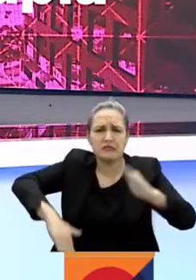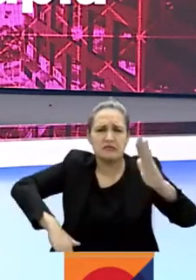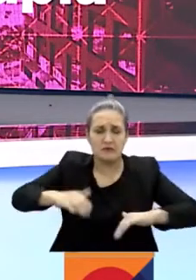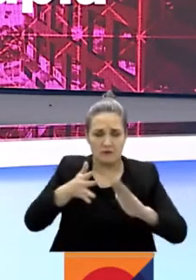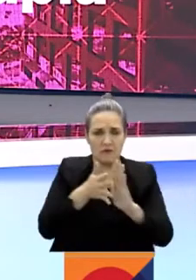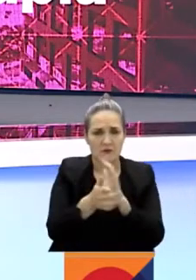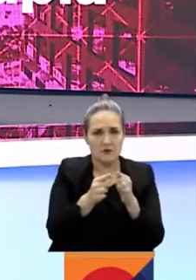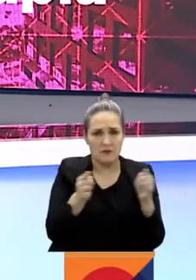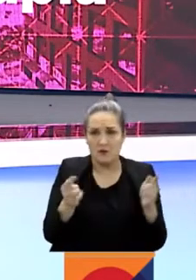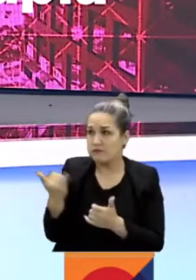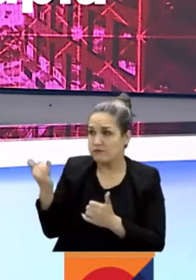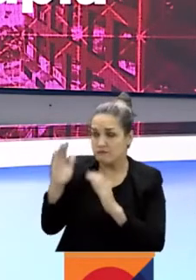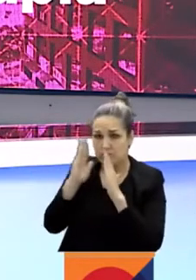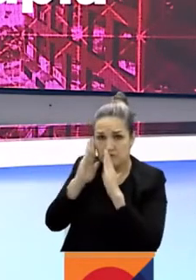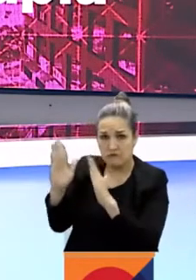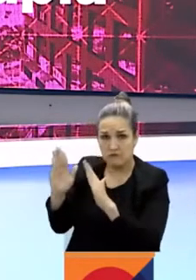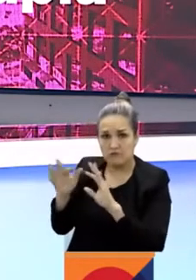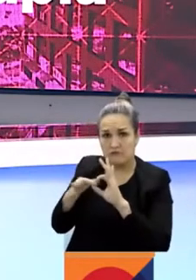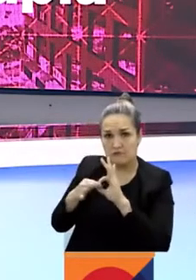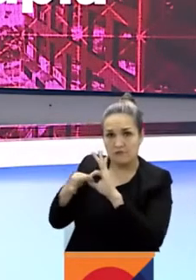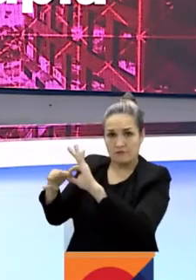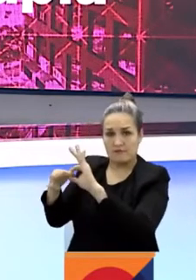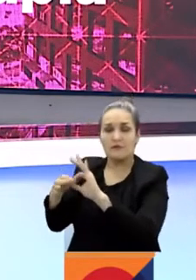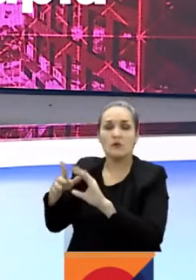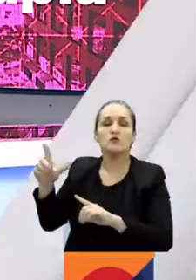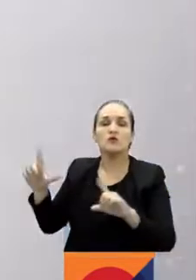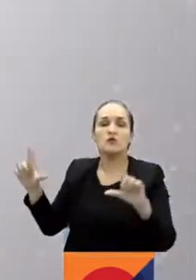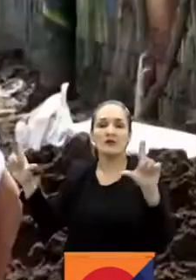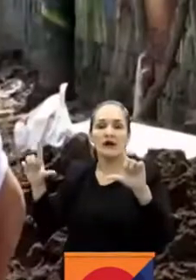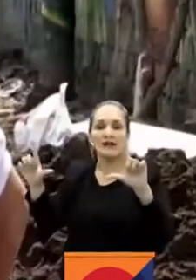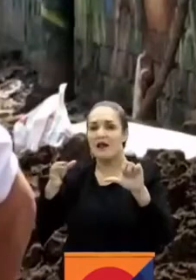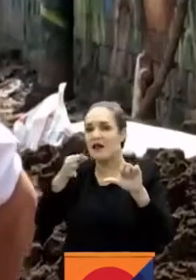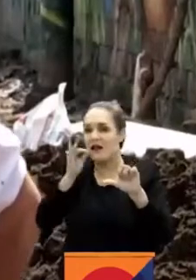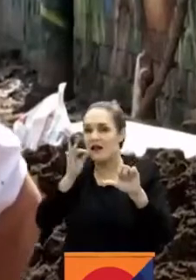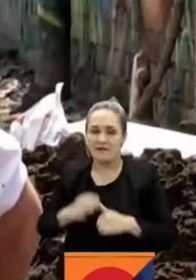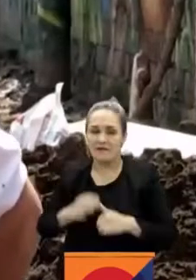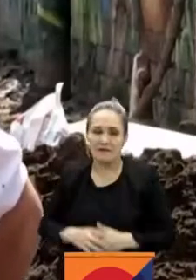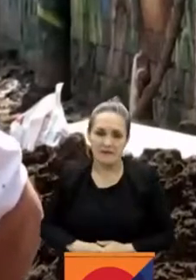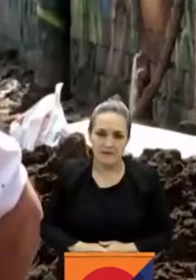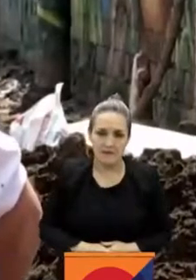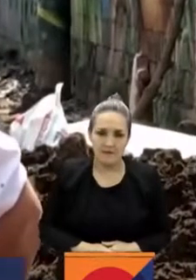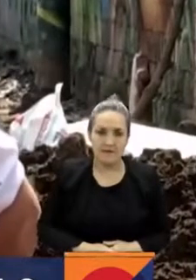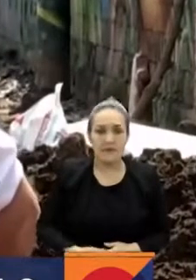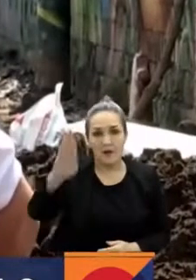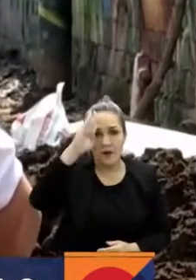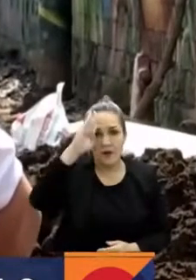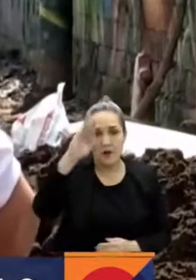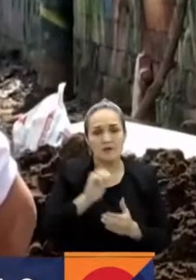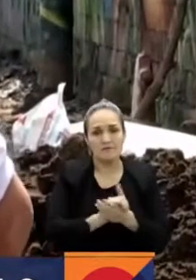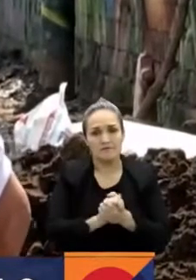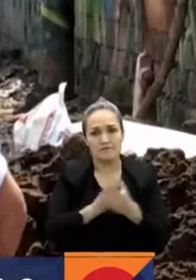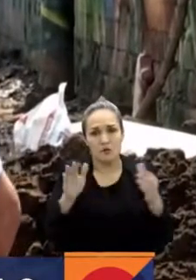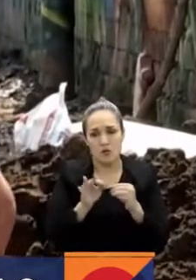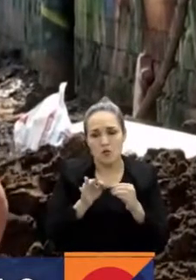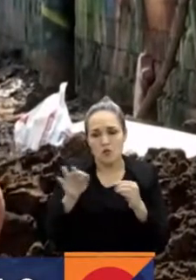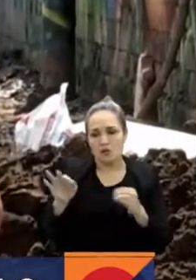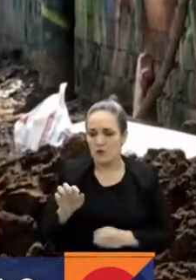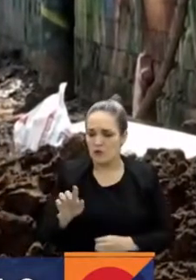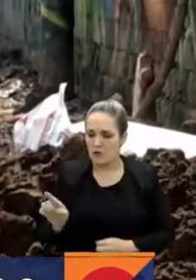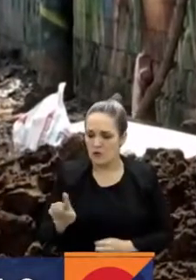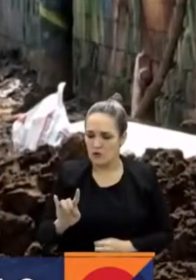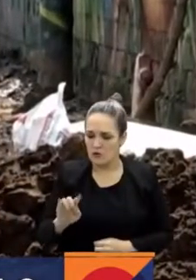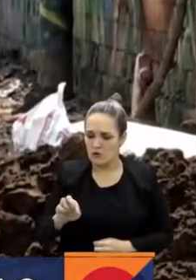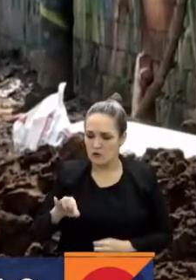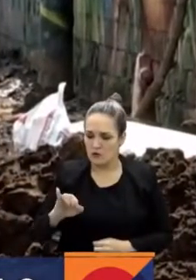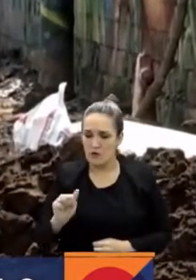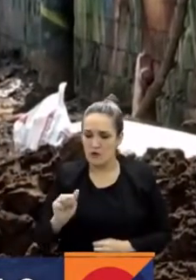Aguirre, periodista de nuestro canal aliado Telecafé. ¿Qué tal? Los saludos del municipio de Supía, al occidente del departamento de Caldas,